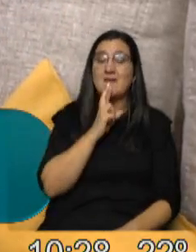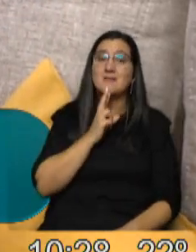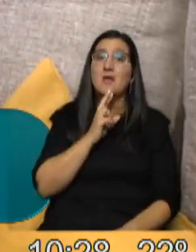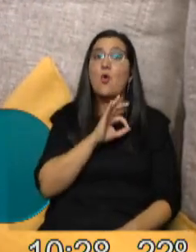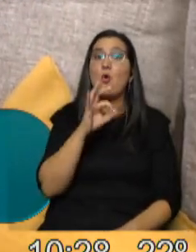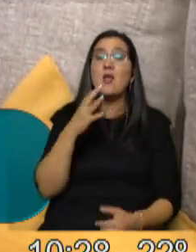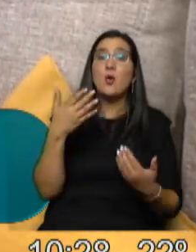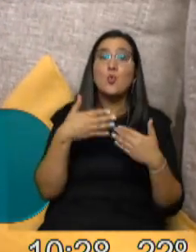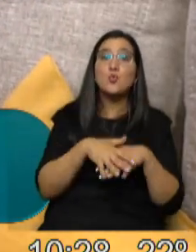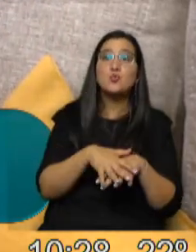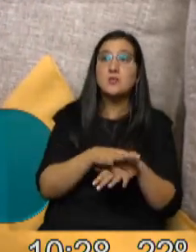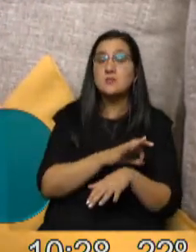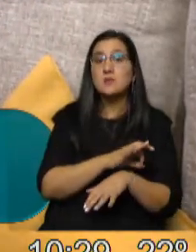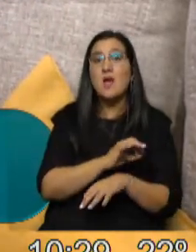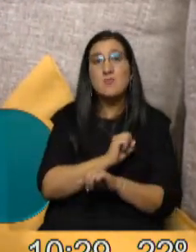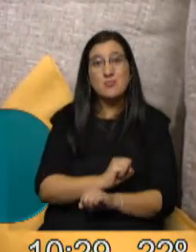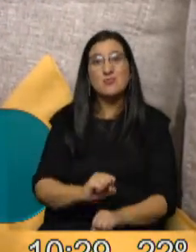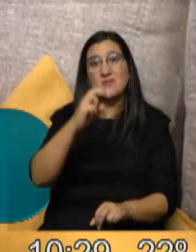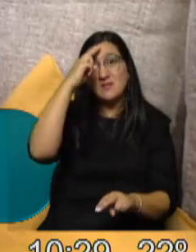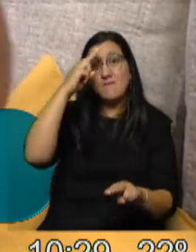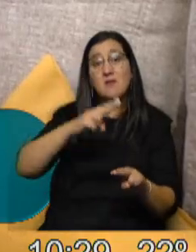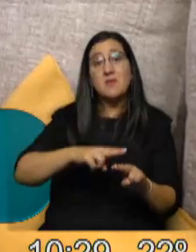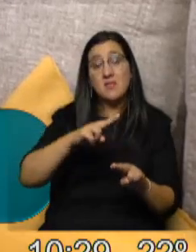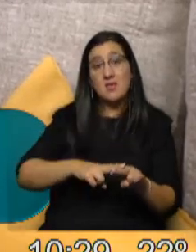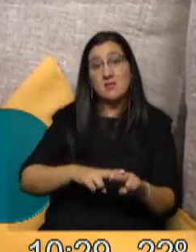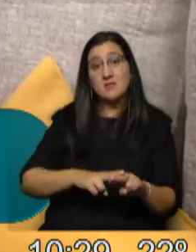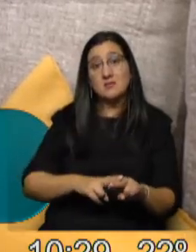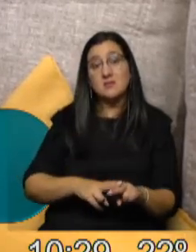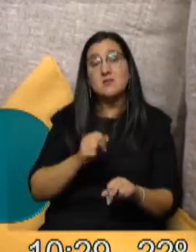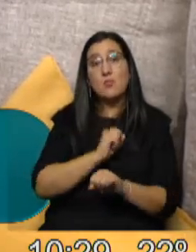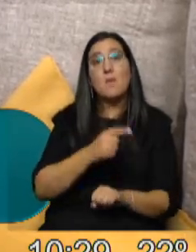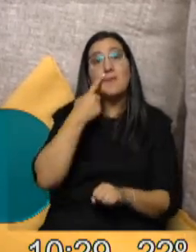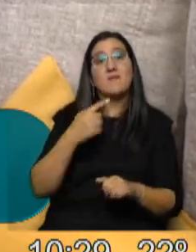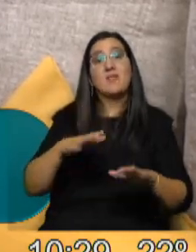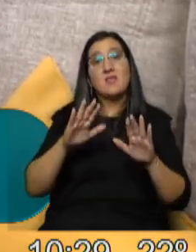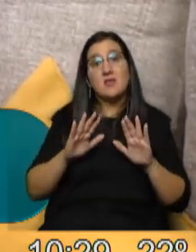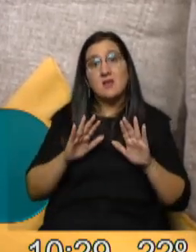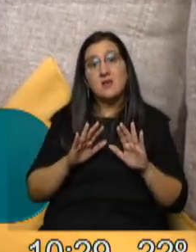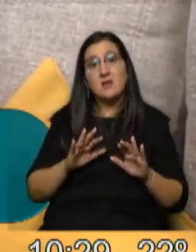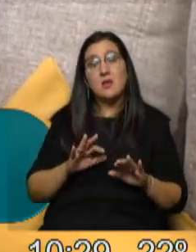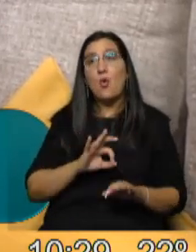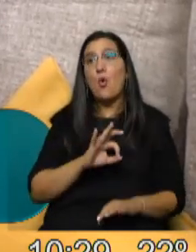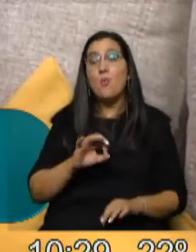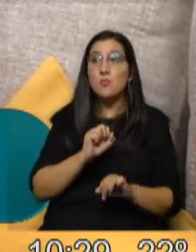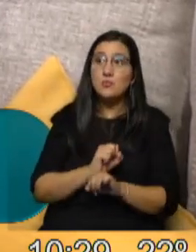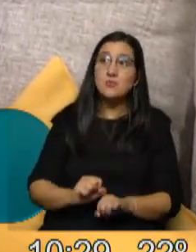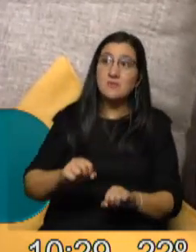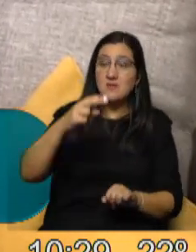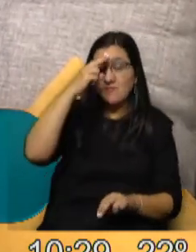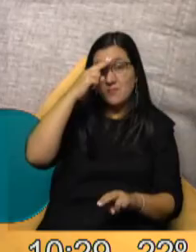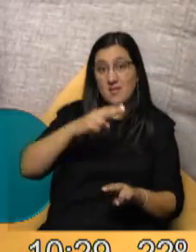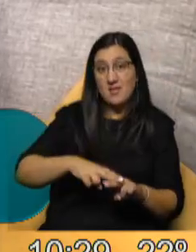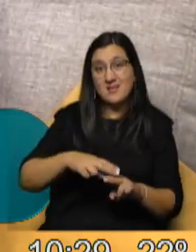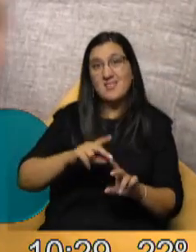cruzas, posibles enfermedades que pueda llegar a tener que son prevenibles o posibles enfermedades que podemos tener en